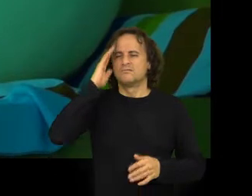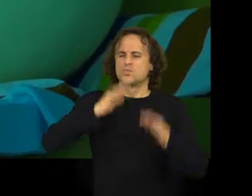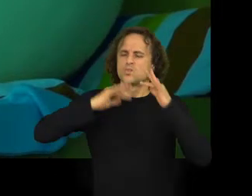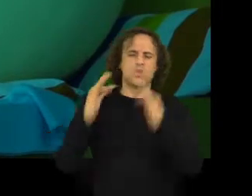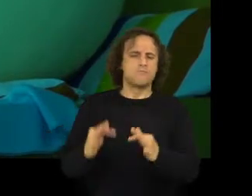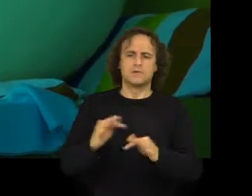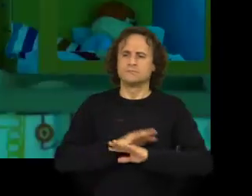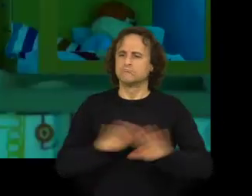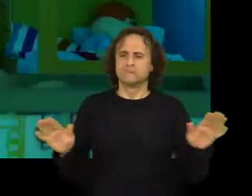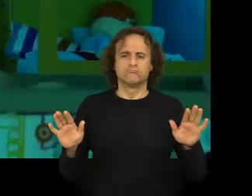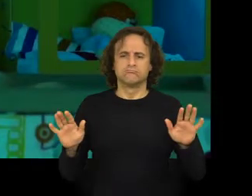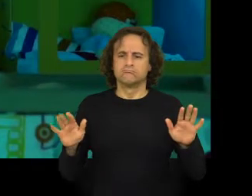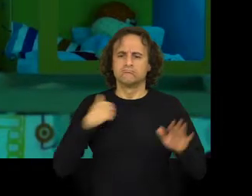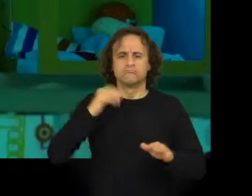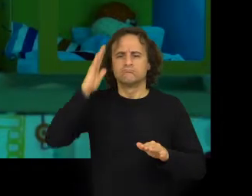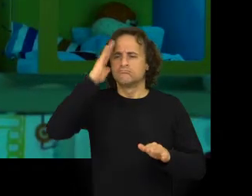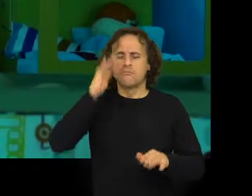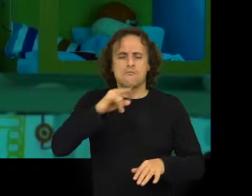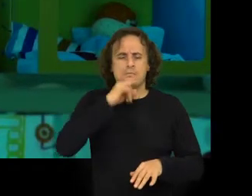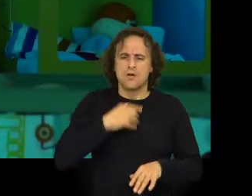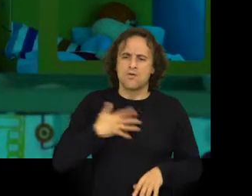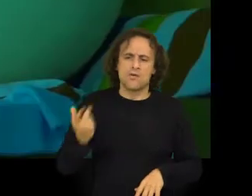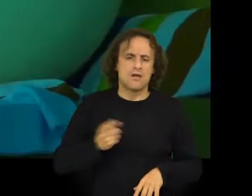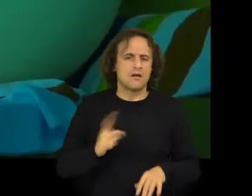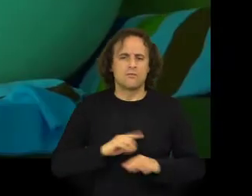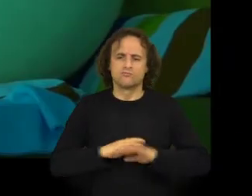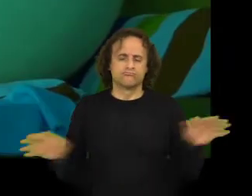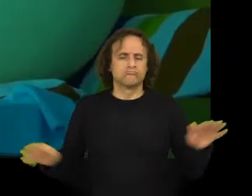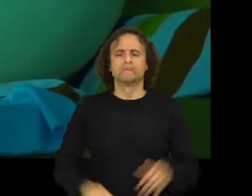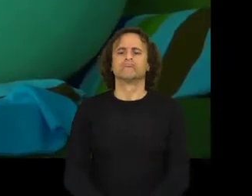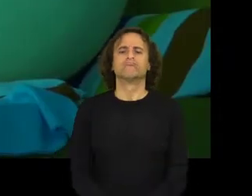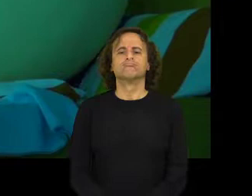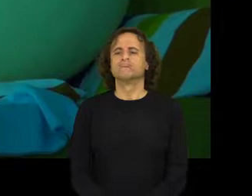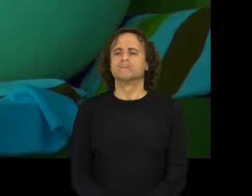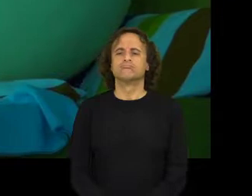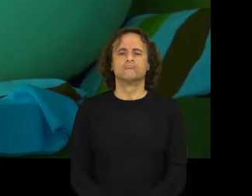vou dormir máis. Non quero ter soños pesados.